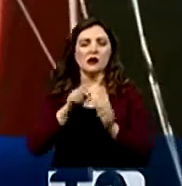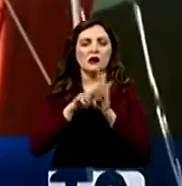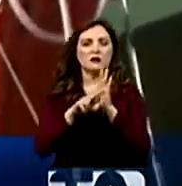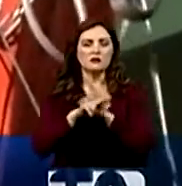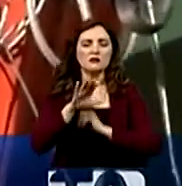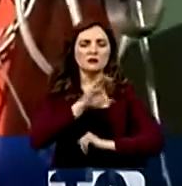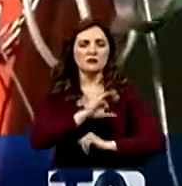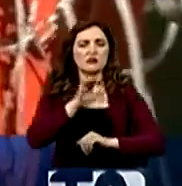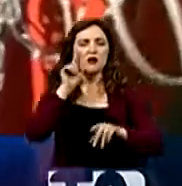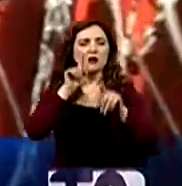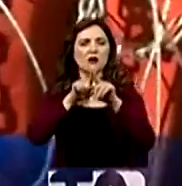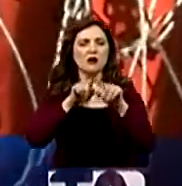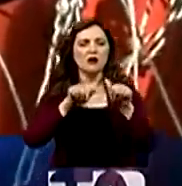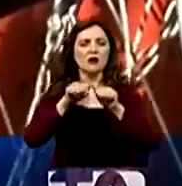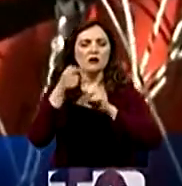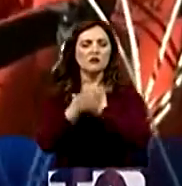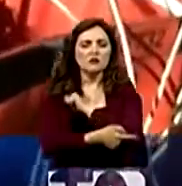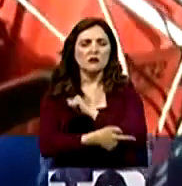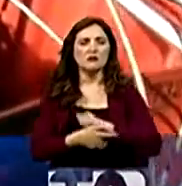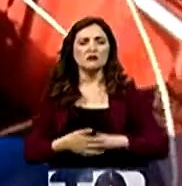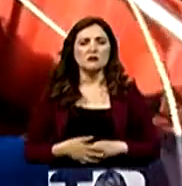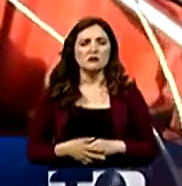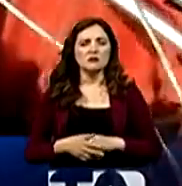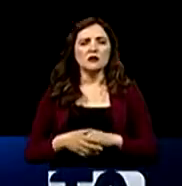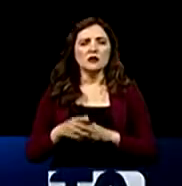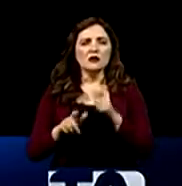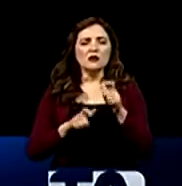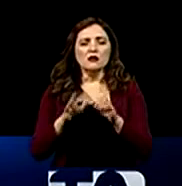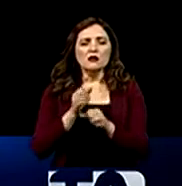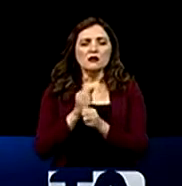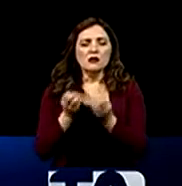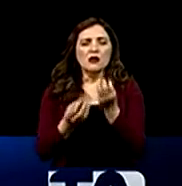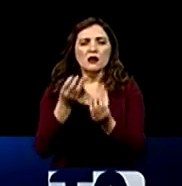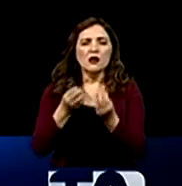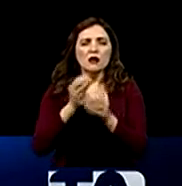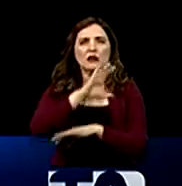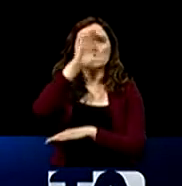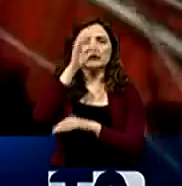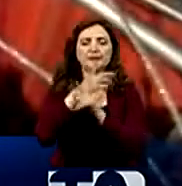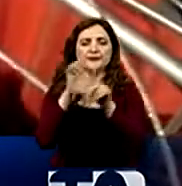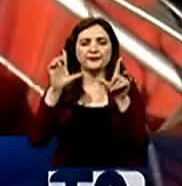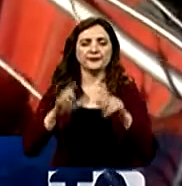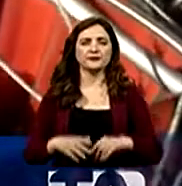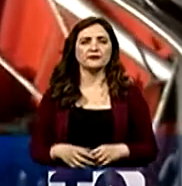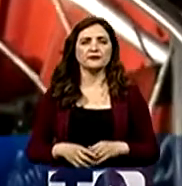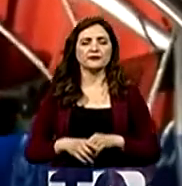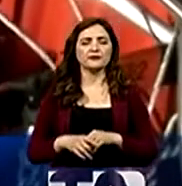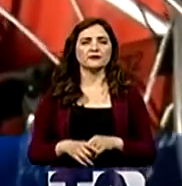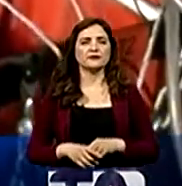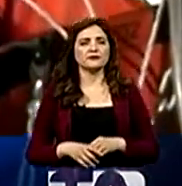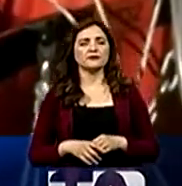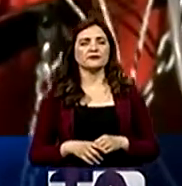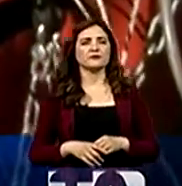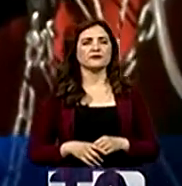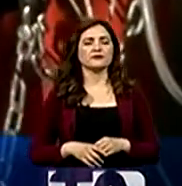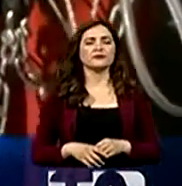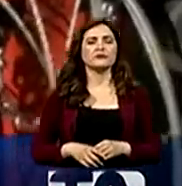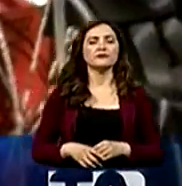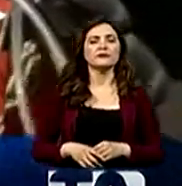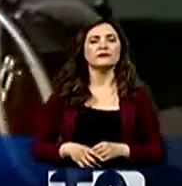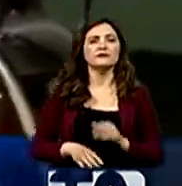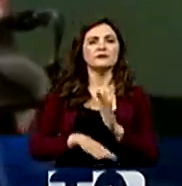poder establecer sanciones administrativas para aquellas personas que realizan quemas con cielo abierto. Y precisamente aquí tenemos una de las herramientas